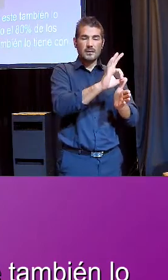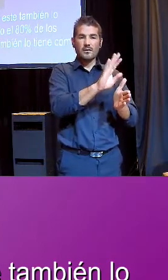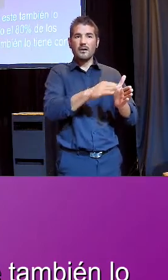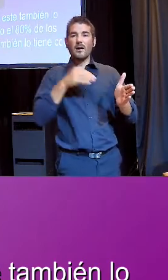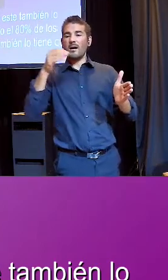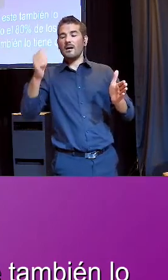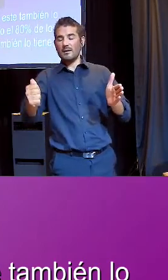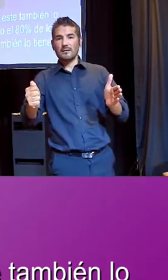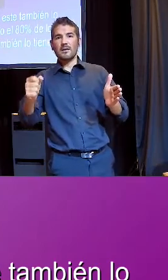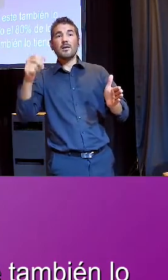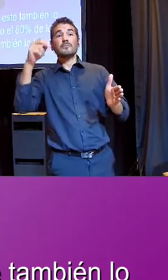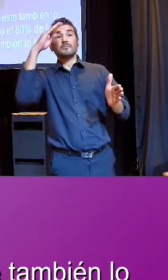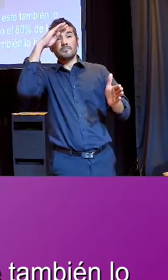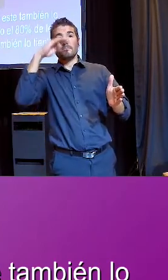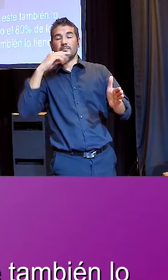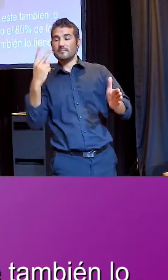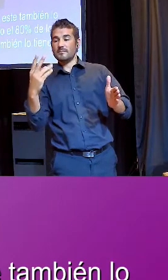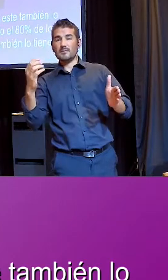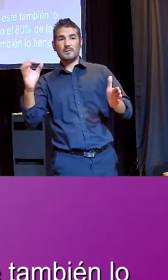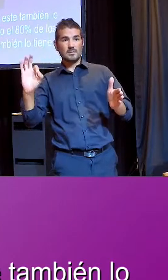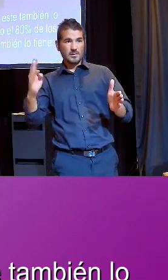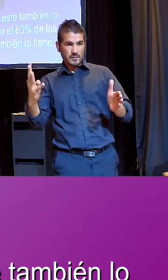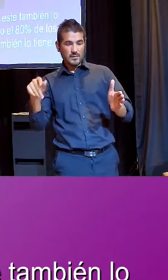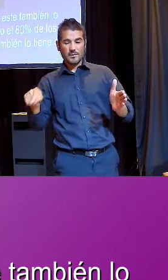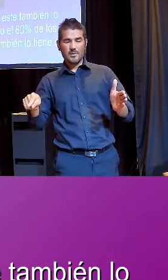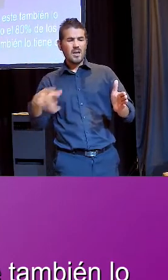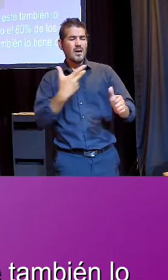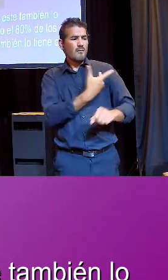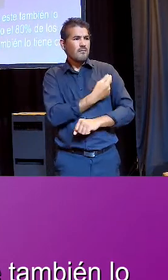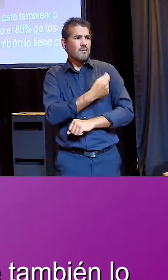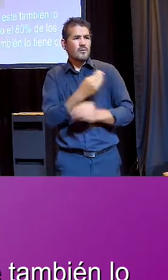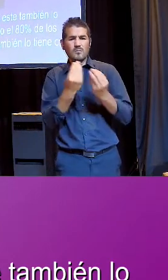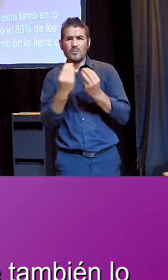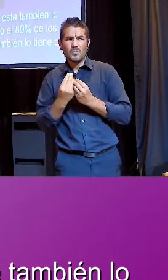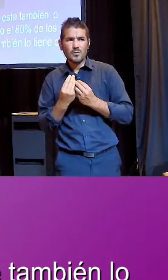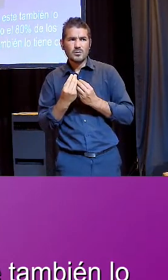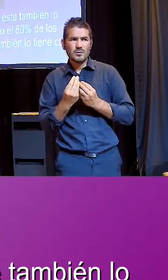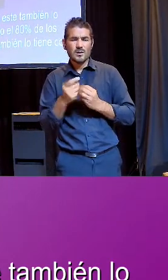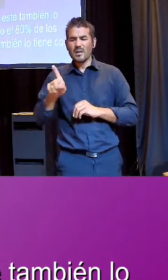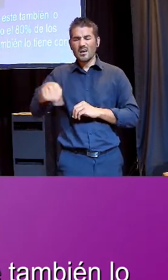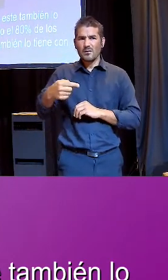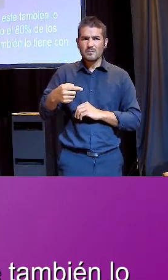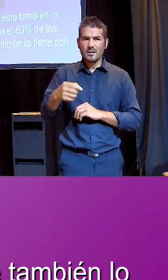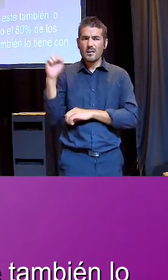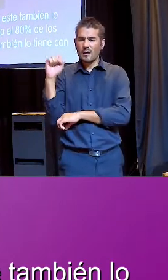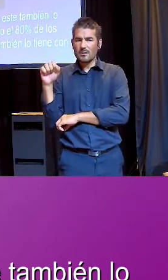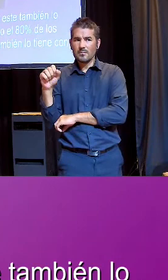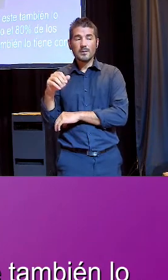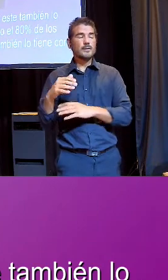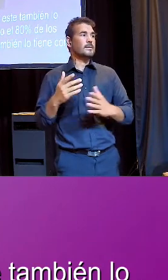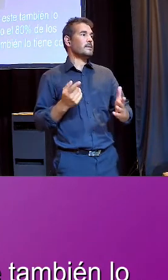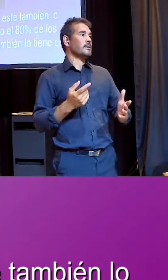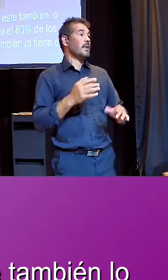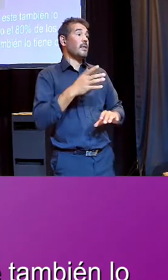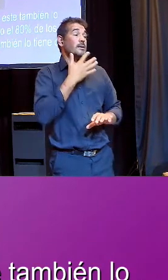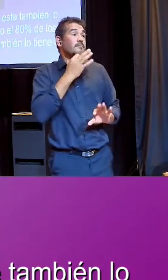tenés aquellos que sostienen que sí y otros que sostienen que no. Hoy por hoy no se pudo